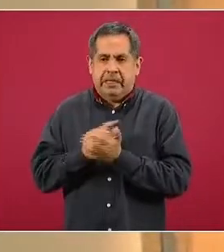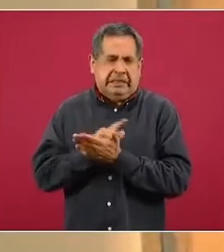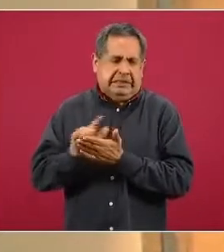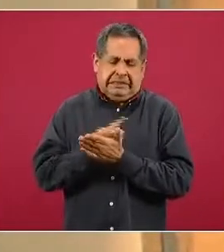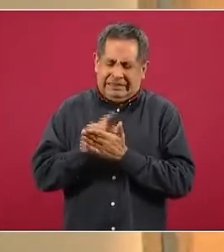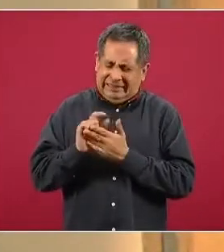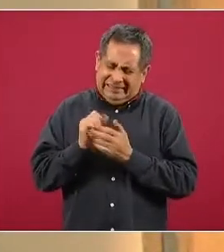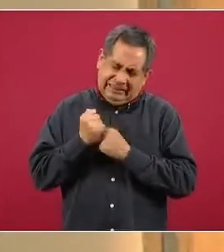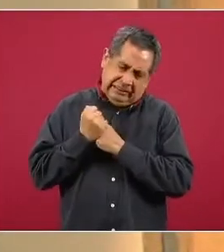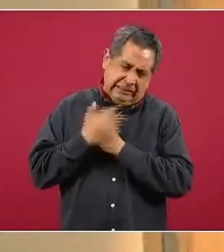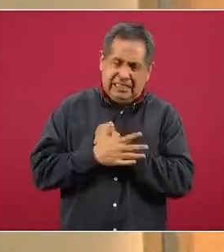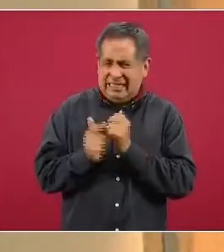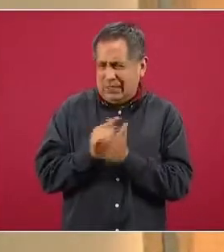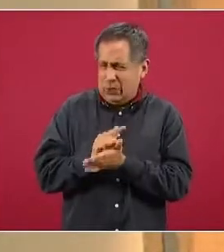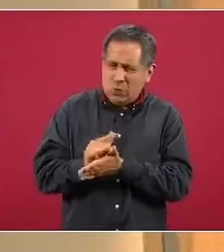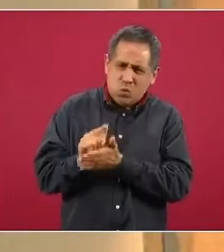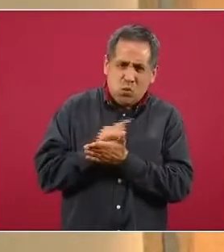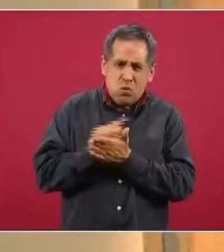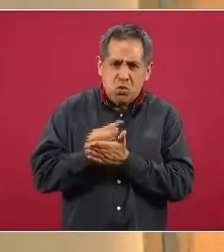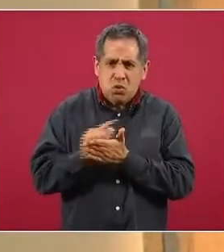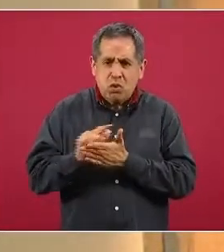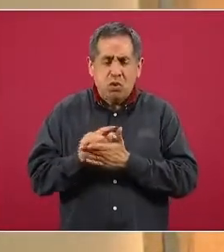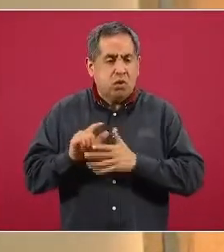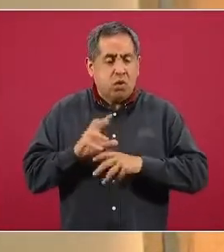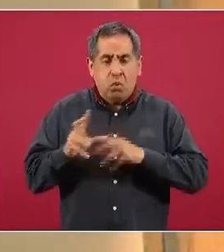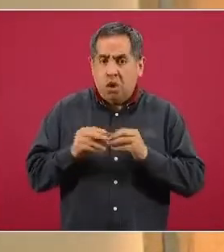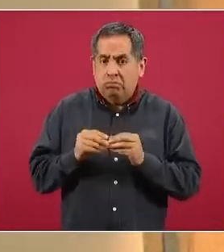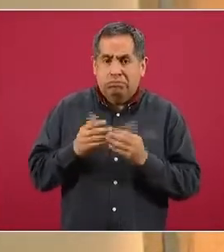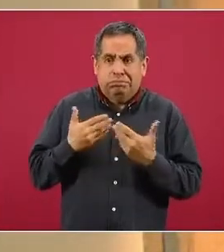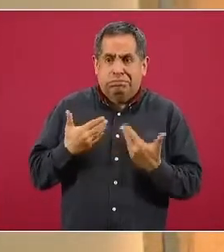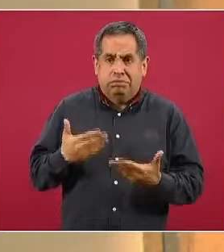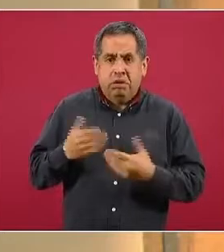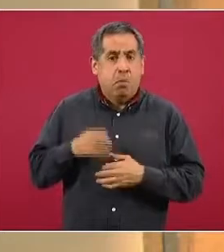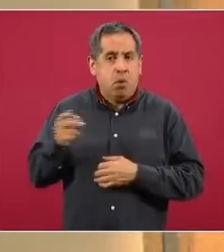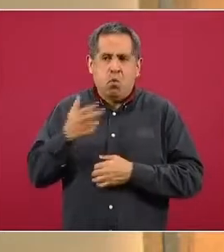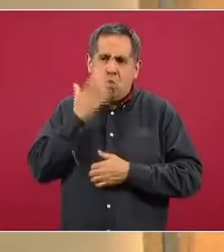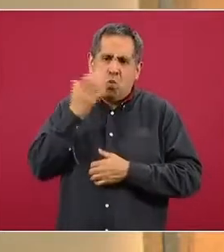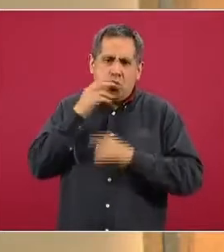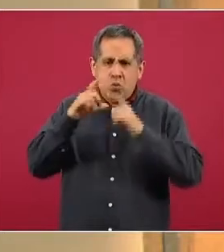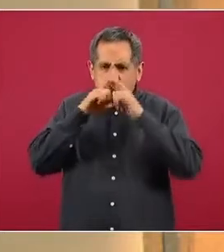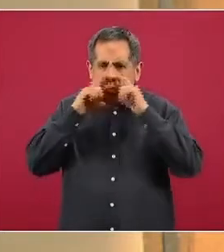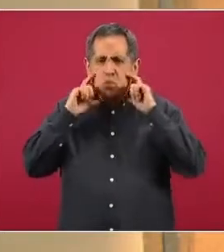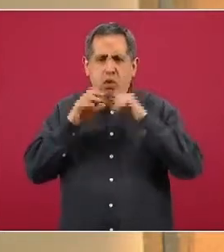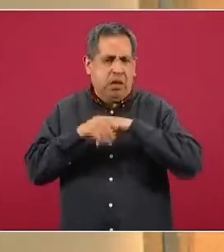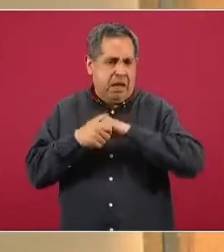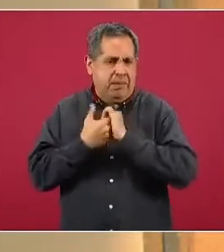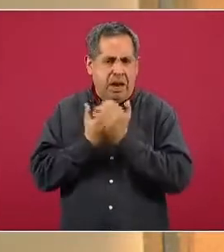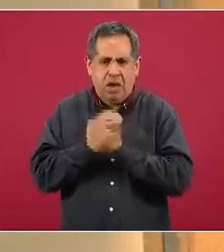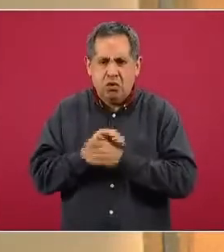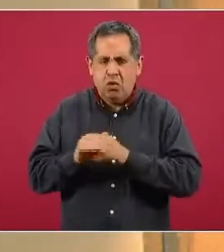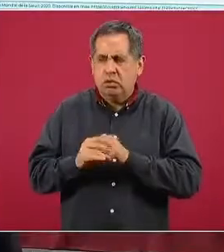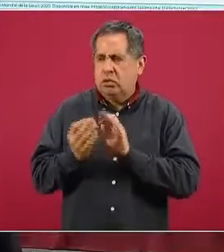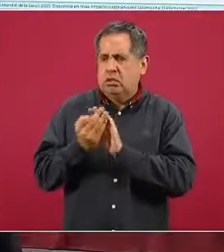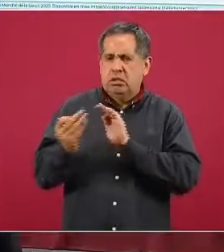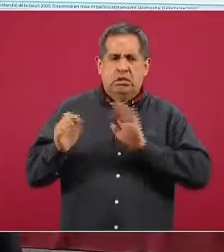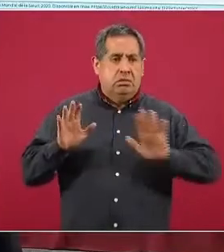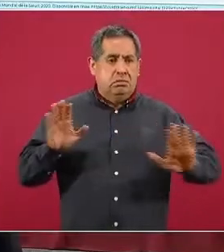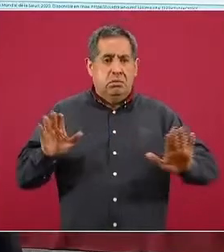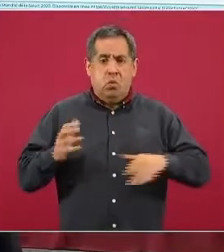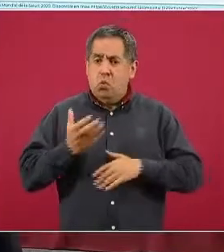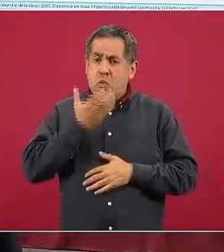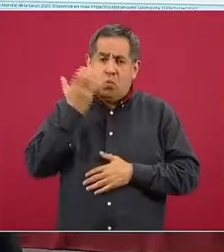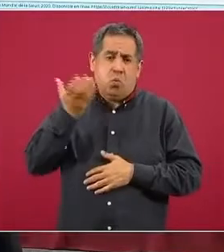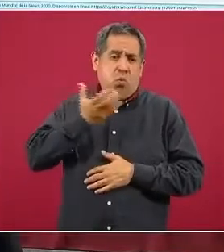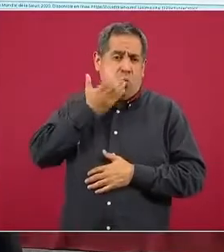higiene básicas en la transmisión respiratoria. El uso de cubrebocas, el lavado de manos, el distanciamiento,